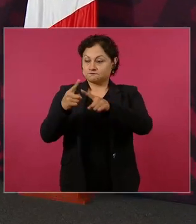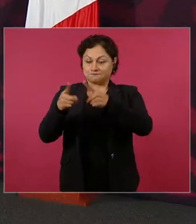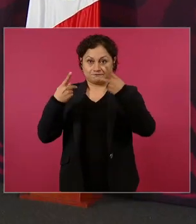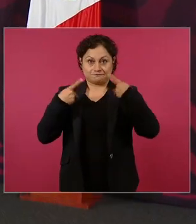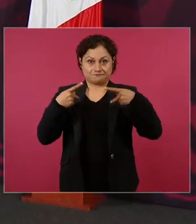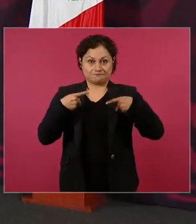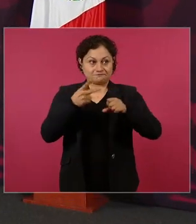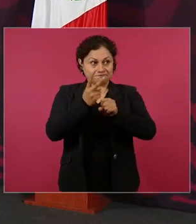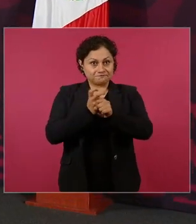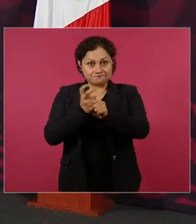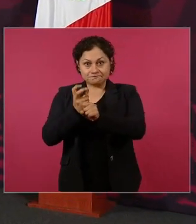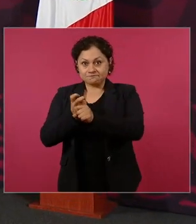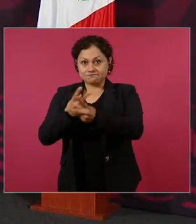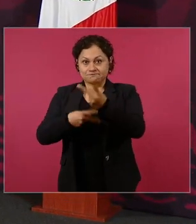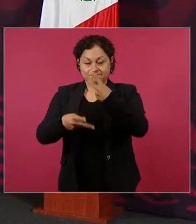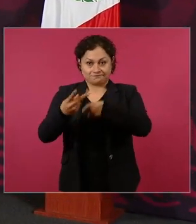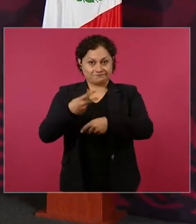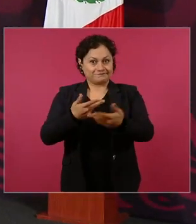trabajadores,